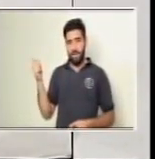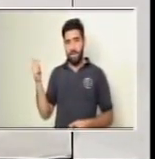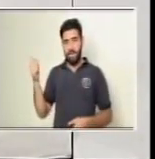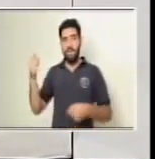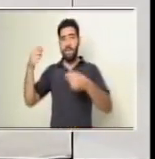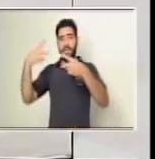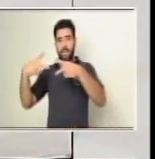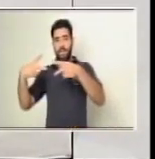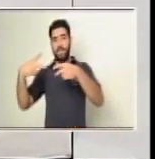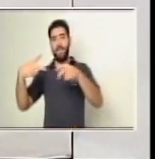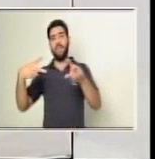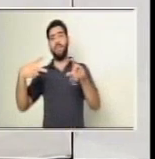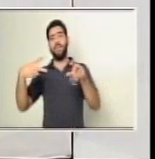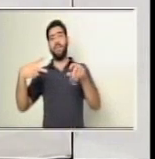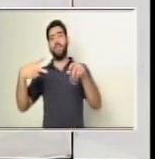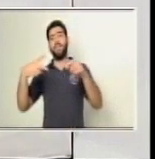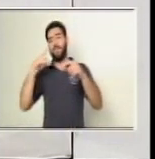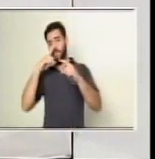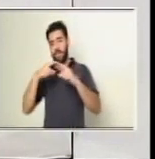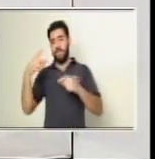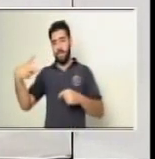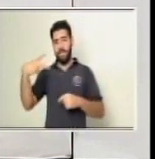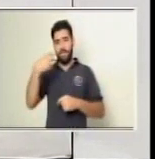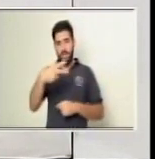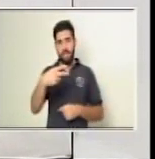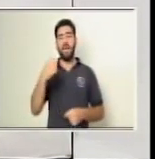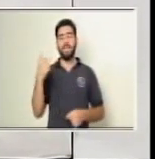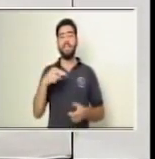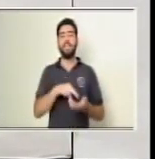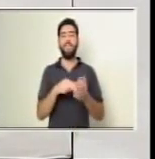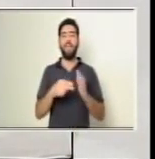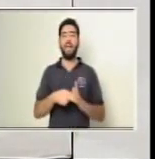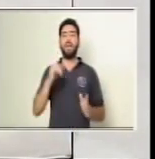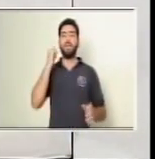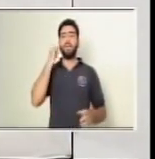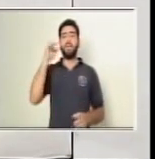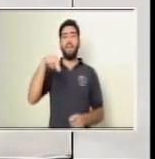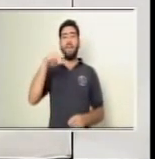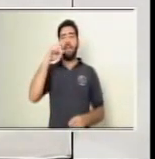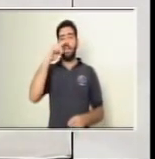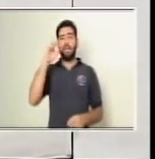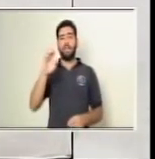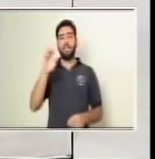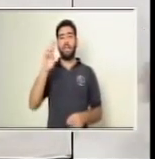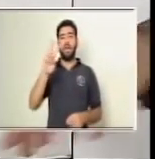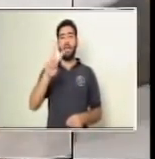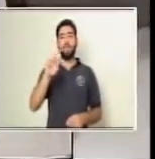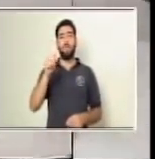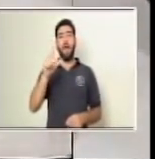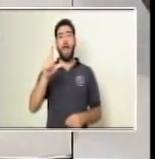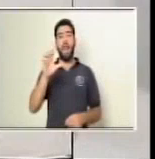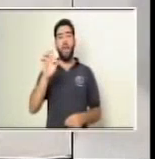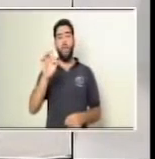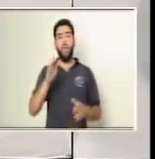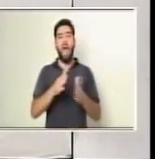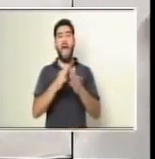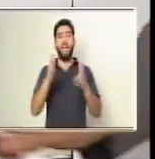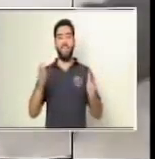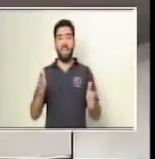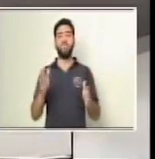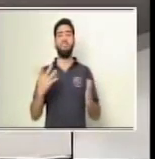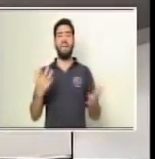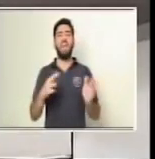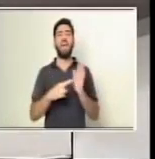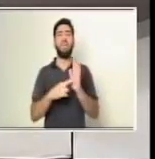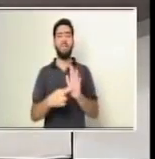corresponde también a un intervalo abierto. Un intervalo abierto. ¿Qué